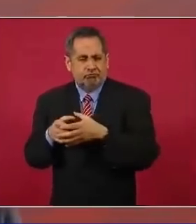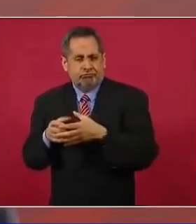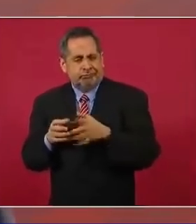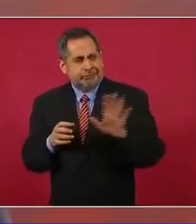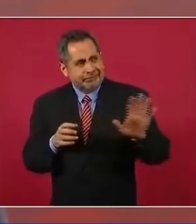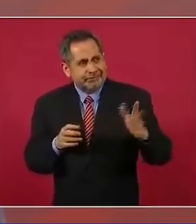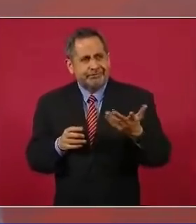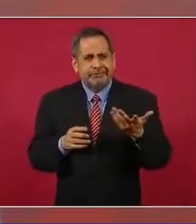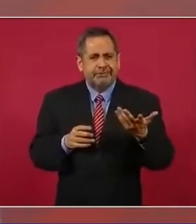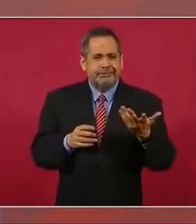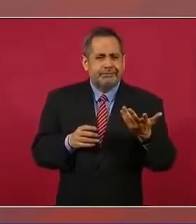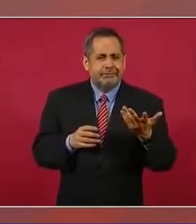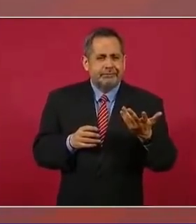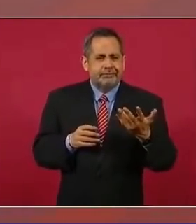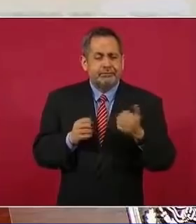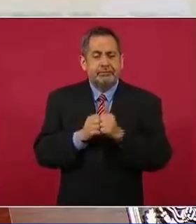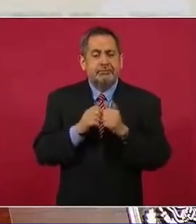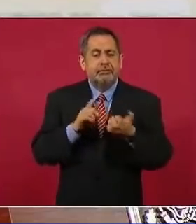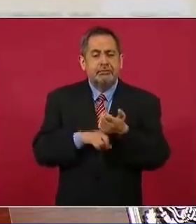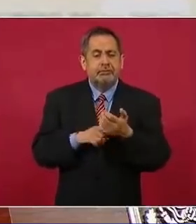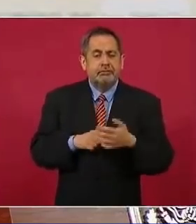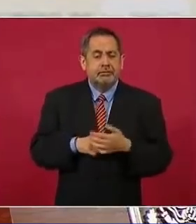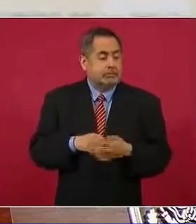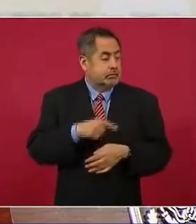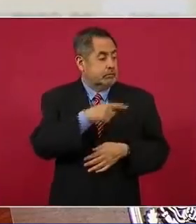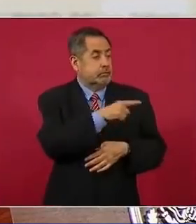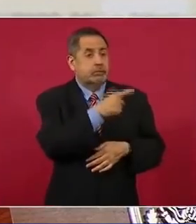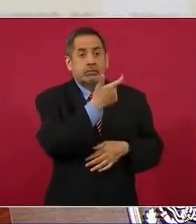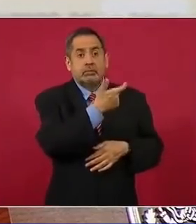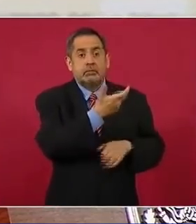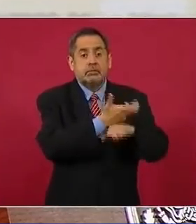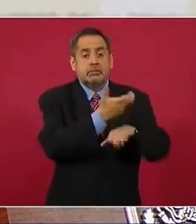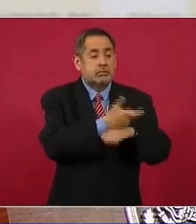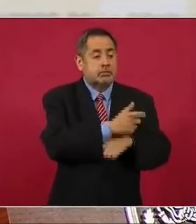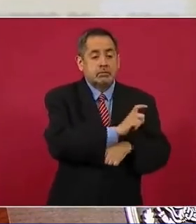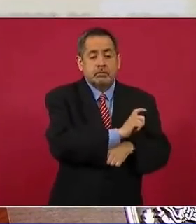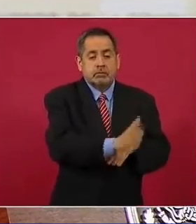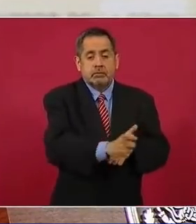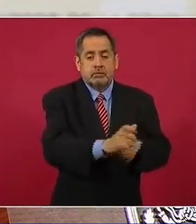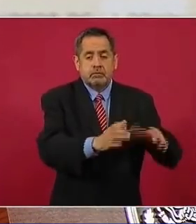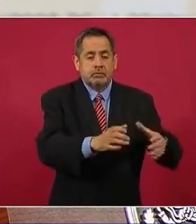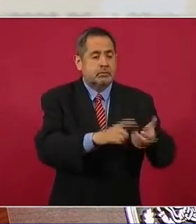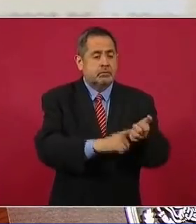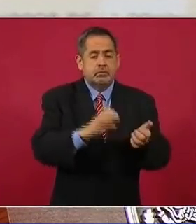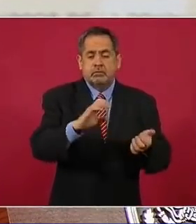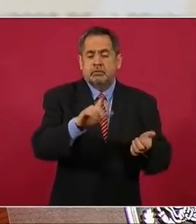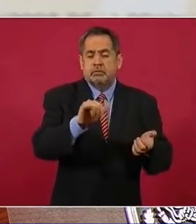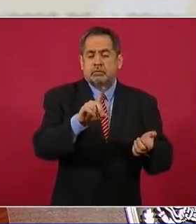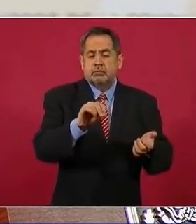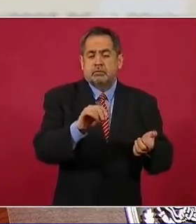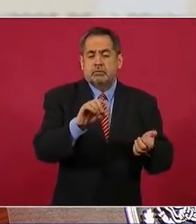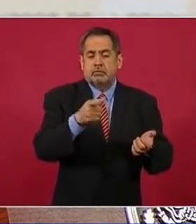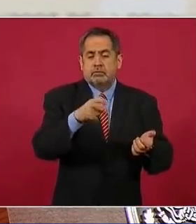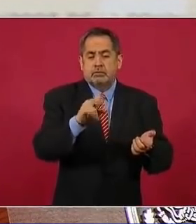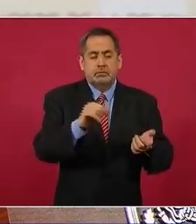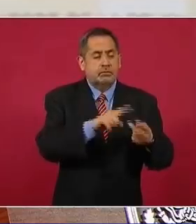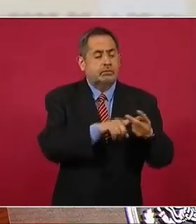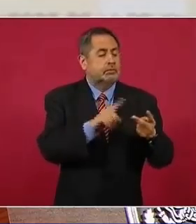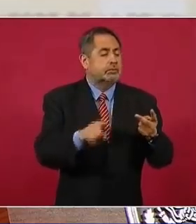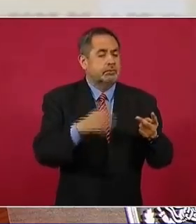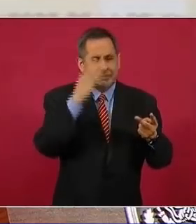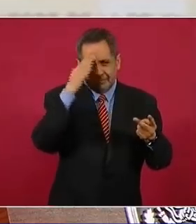naciones con el dinero que le dan a Claudia X González y a la señora